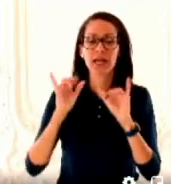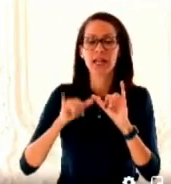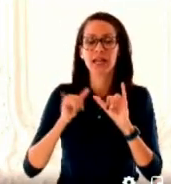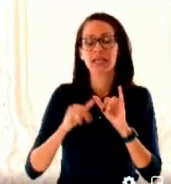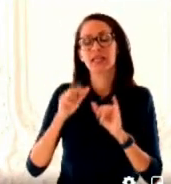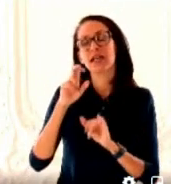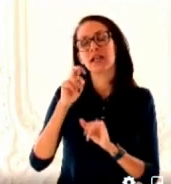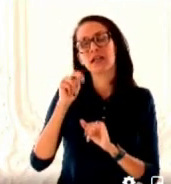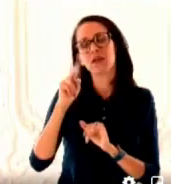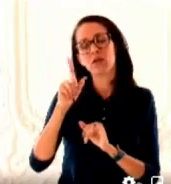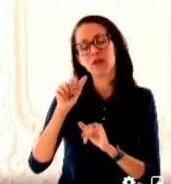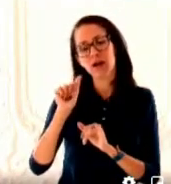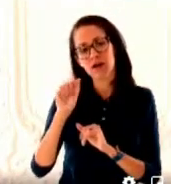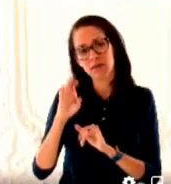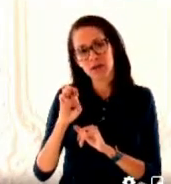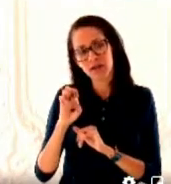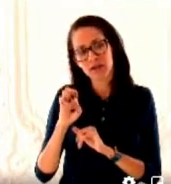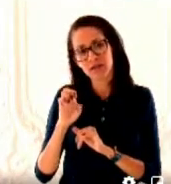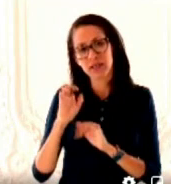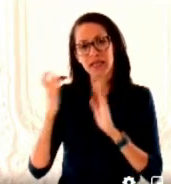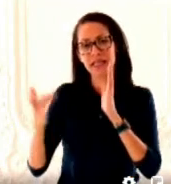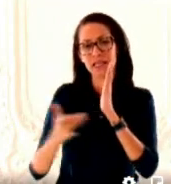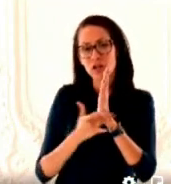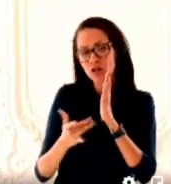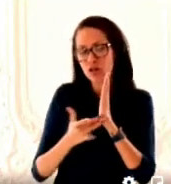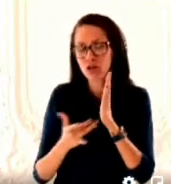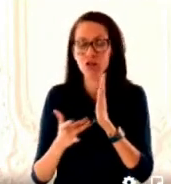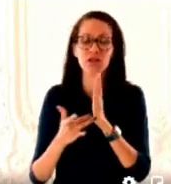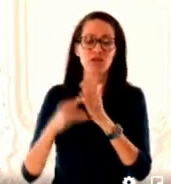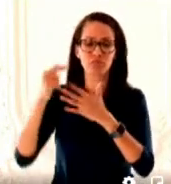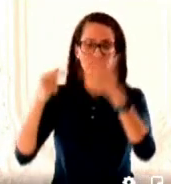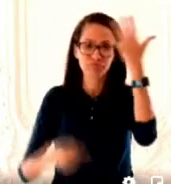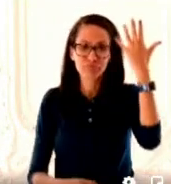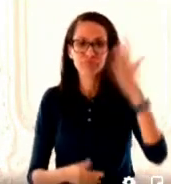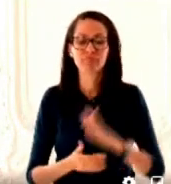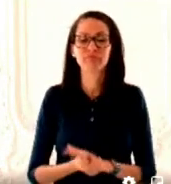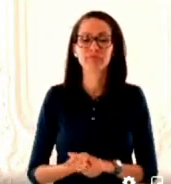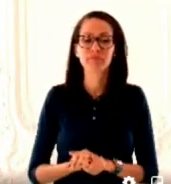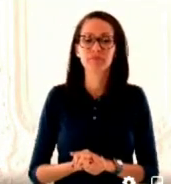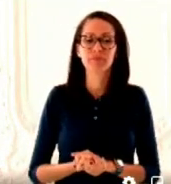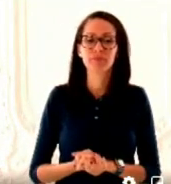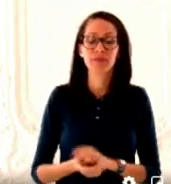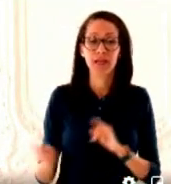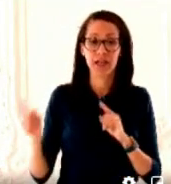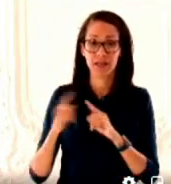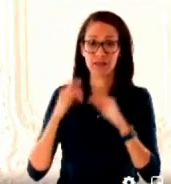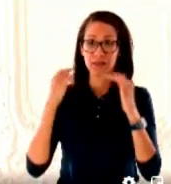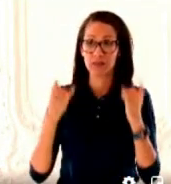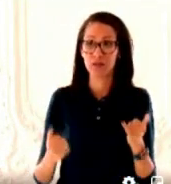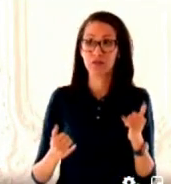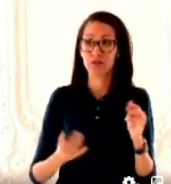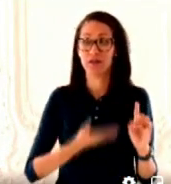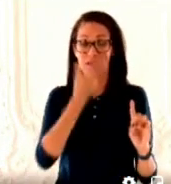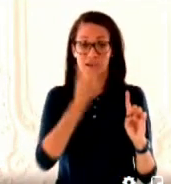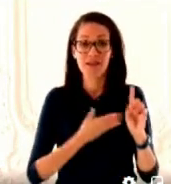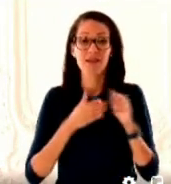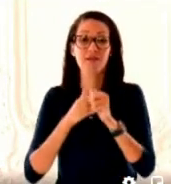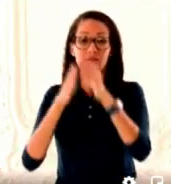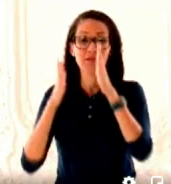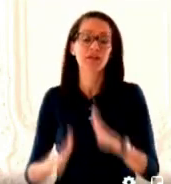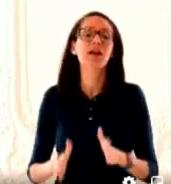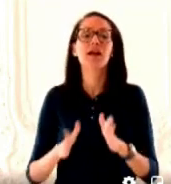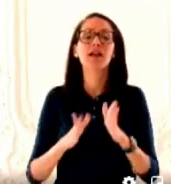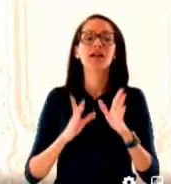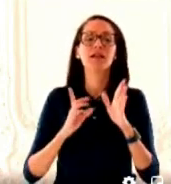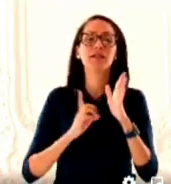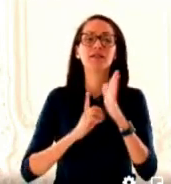renovable, infraestructura, tecnología y gerencia de proyectos. Hasta el presente lidera el Departamento de Desarrollo